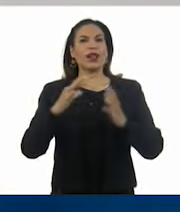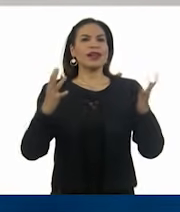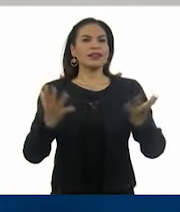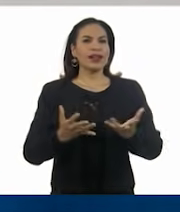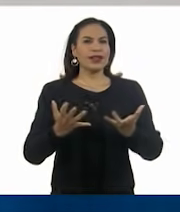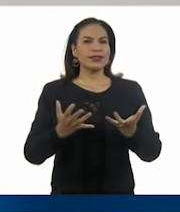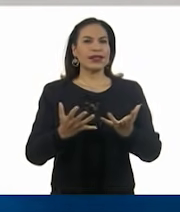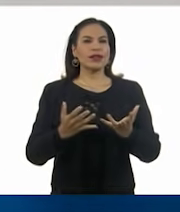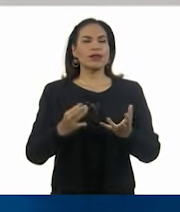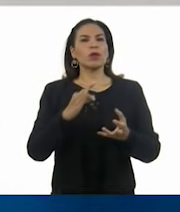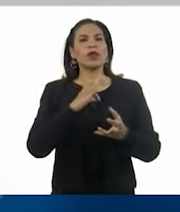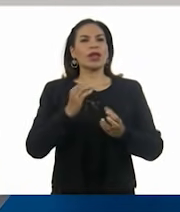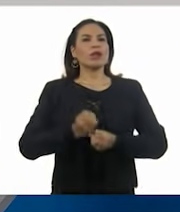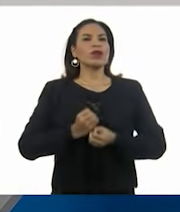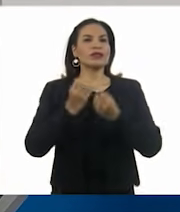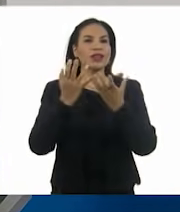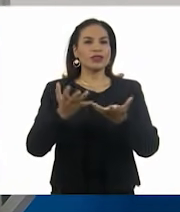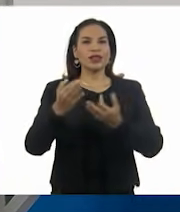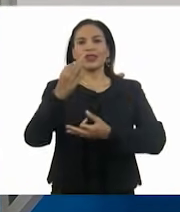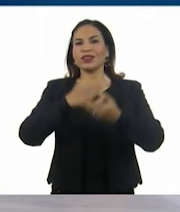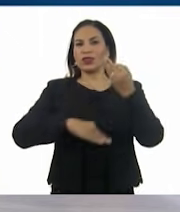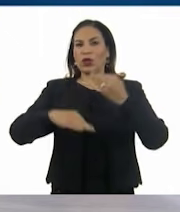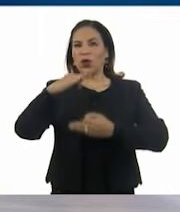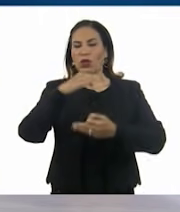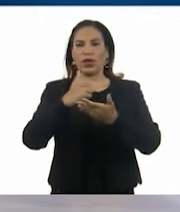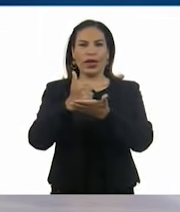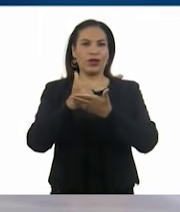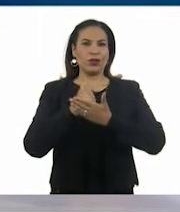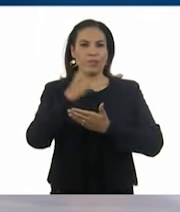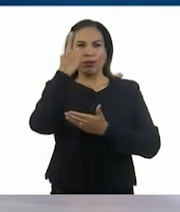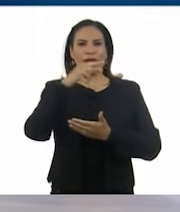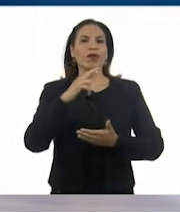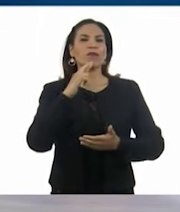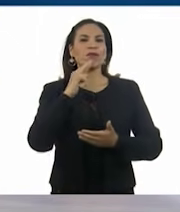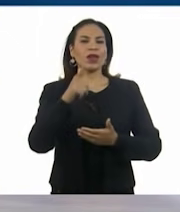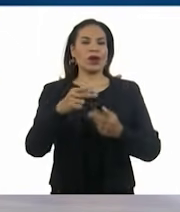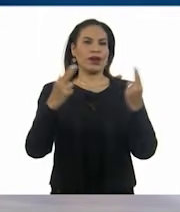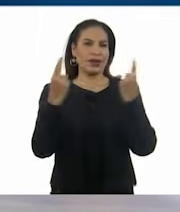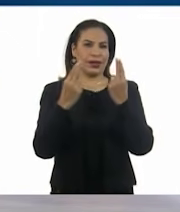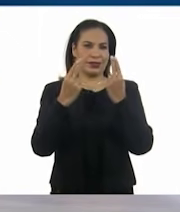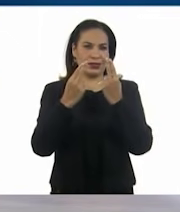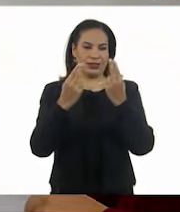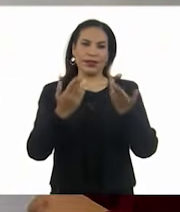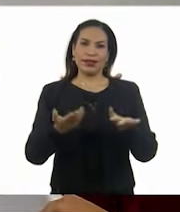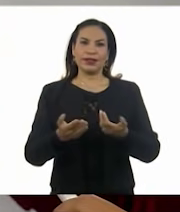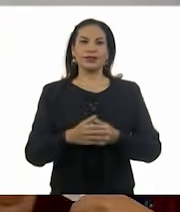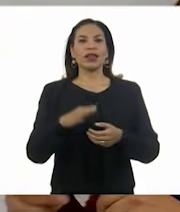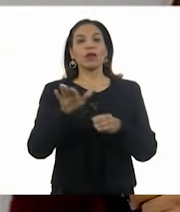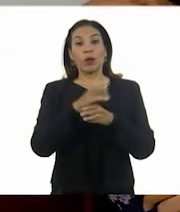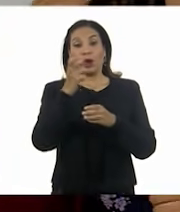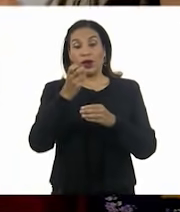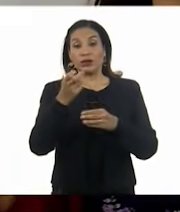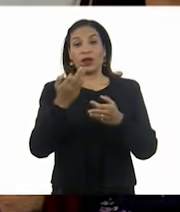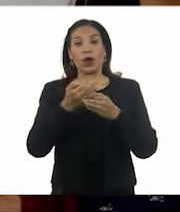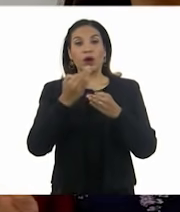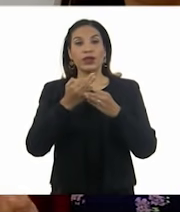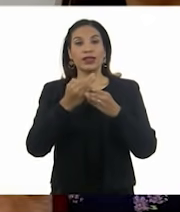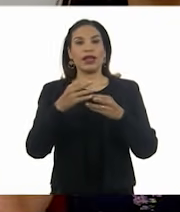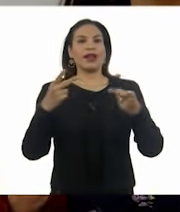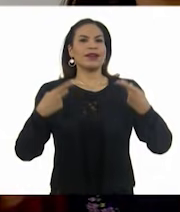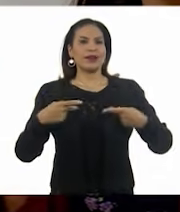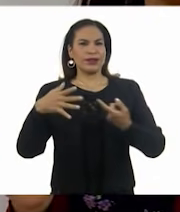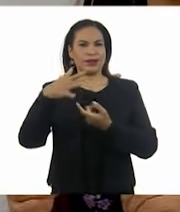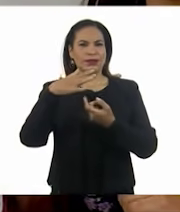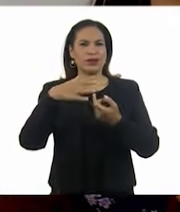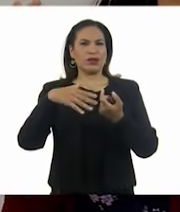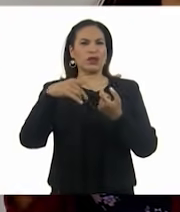y donde podemos expresar todo lo que nos ayuda para mejorar esas necesidades, ¿verdad? En este caso, pues nuestra gente